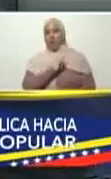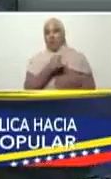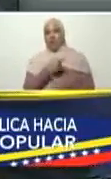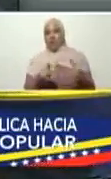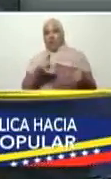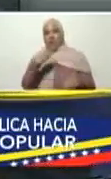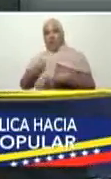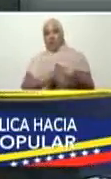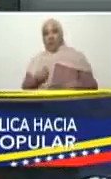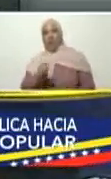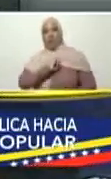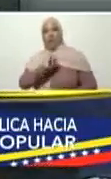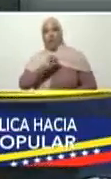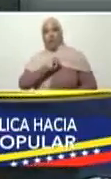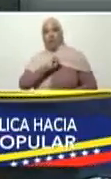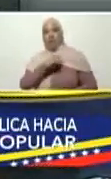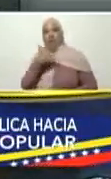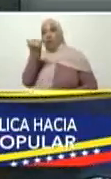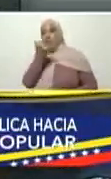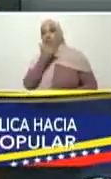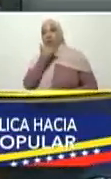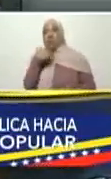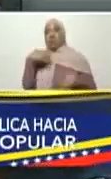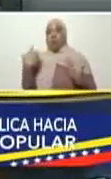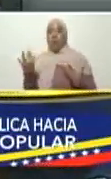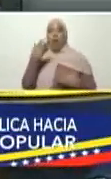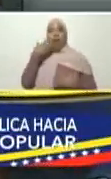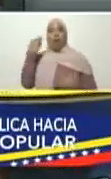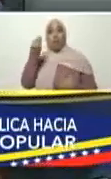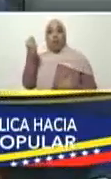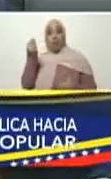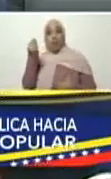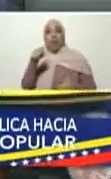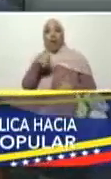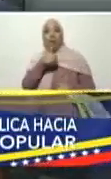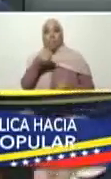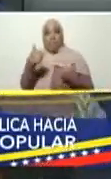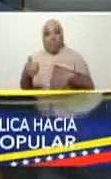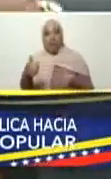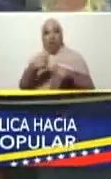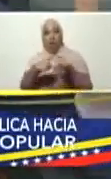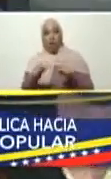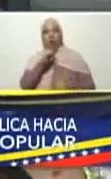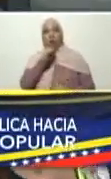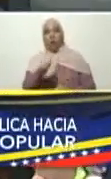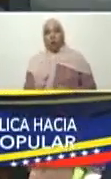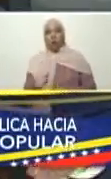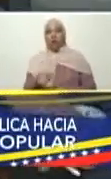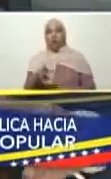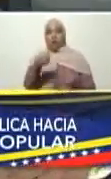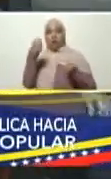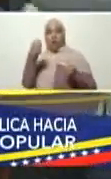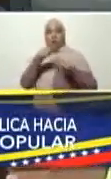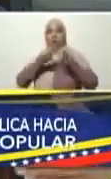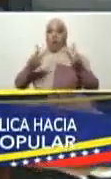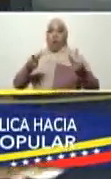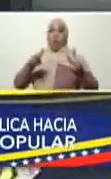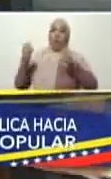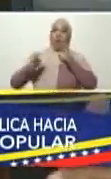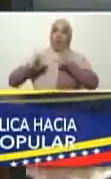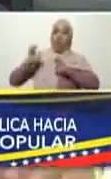también identificar los aciertos, ver cuáles han sido las experiencias exitosas en este tiempo y no solamente verlas para darle un trofeo ni mucho menos, sino también para